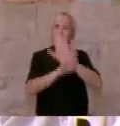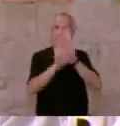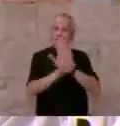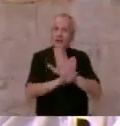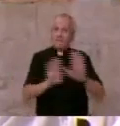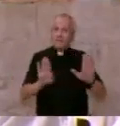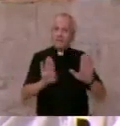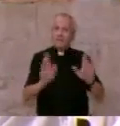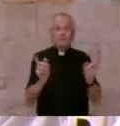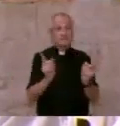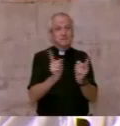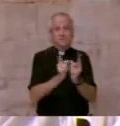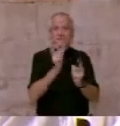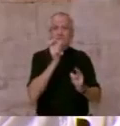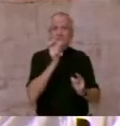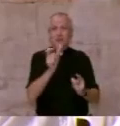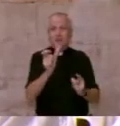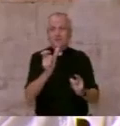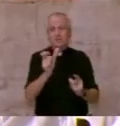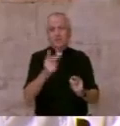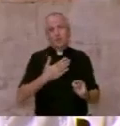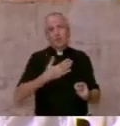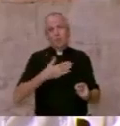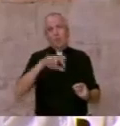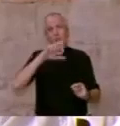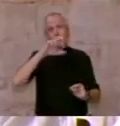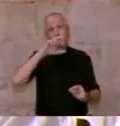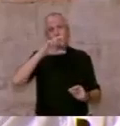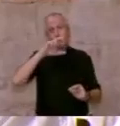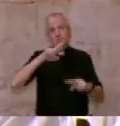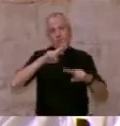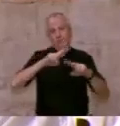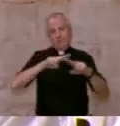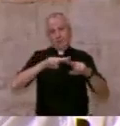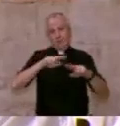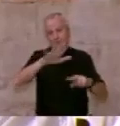Finalmente, unas breves palabras como arzobispo metropolitano.